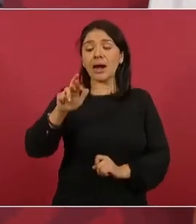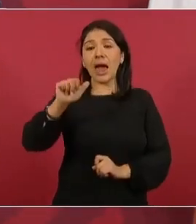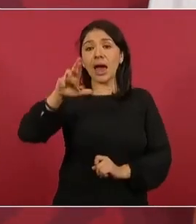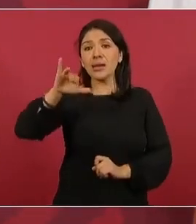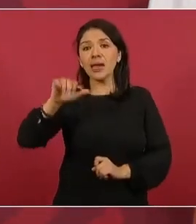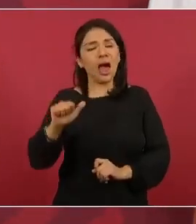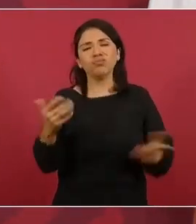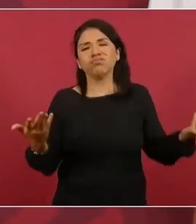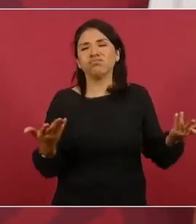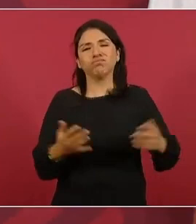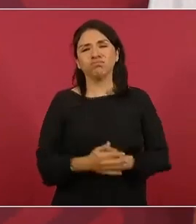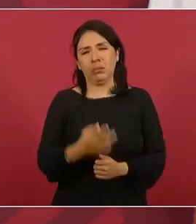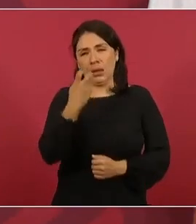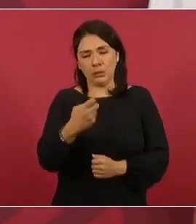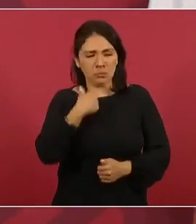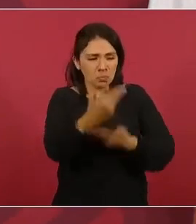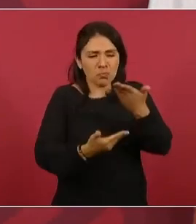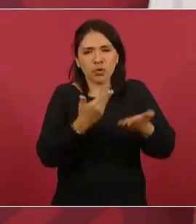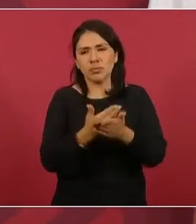estamos planteando eso,